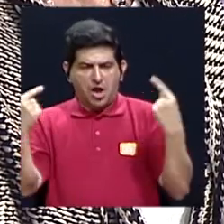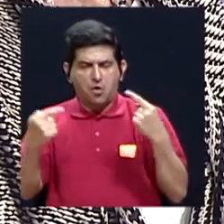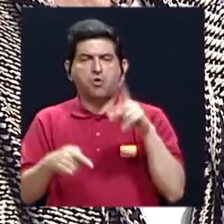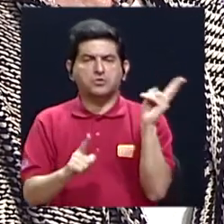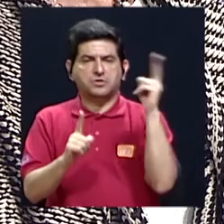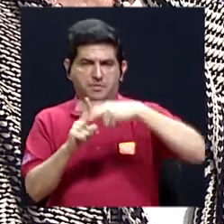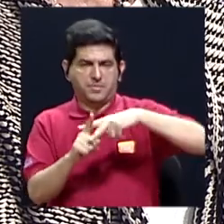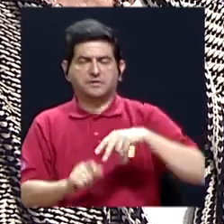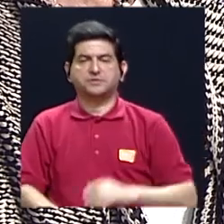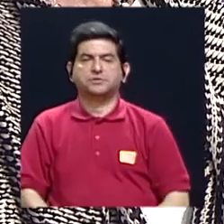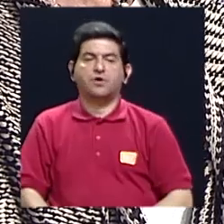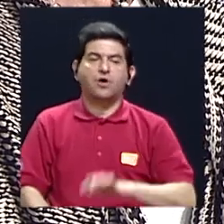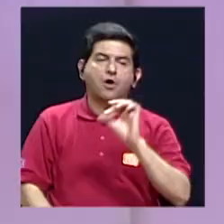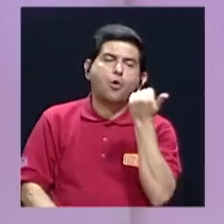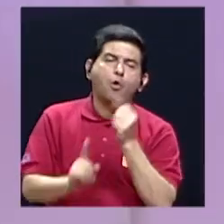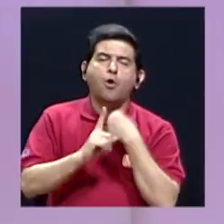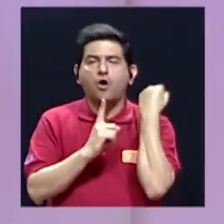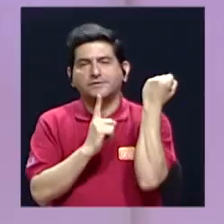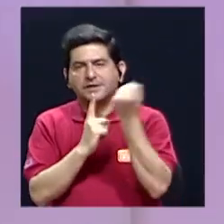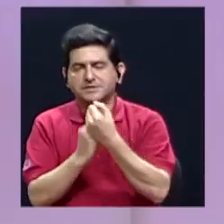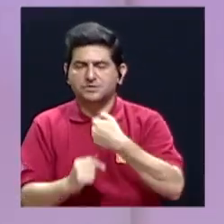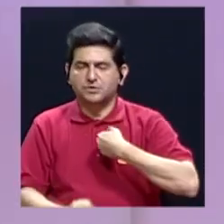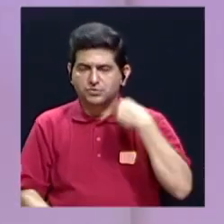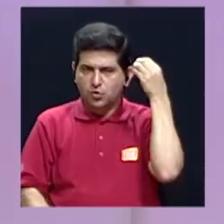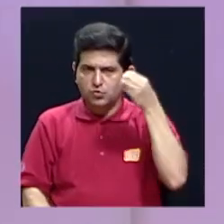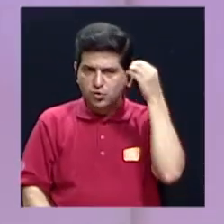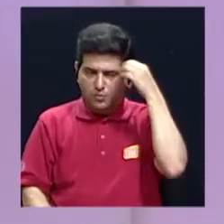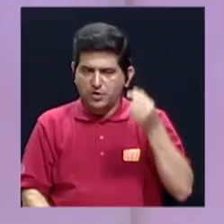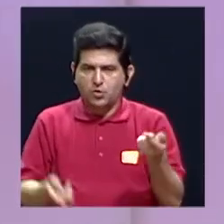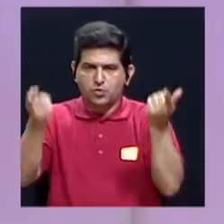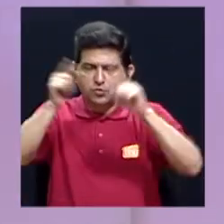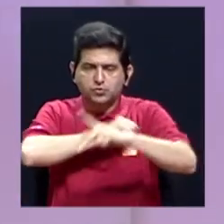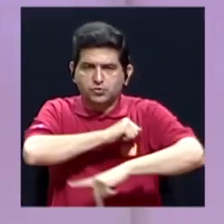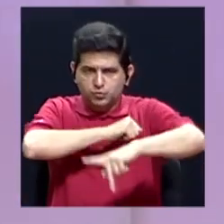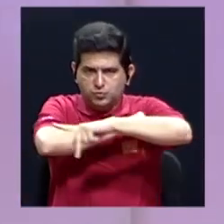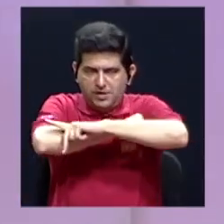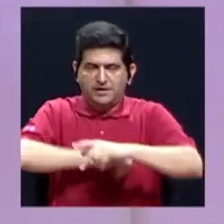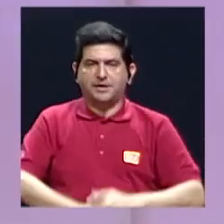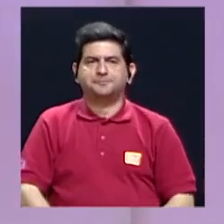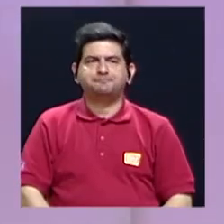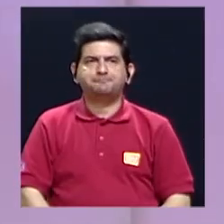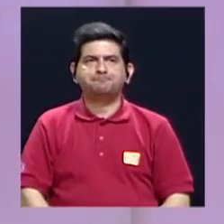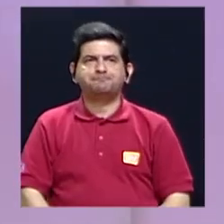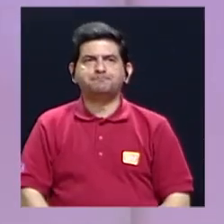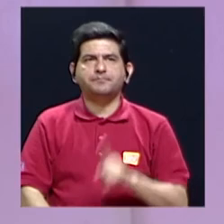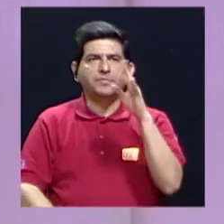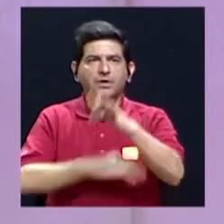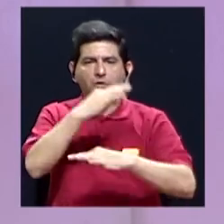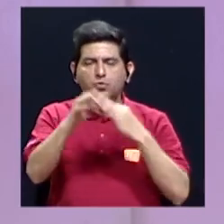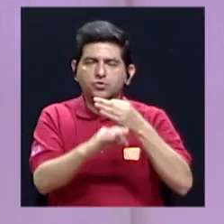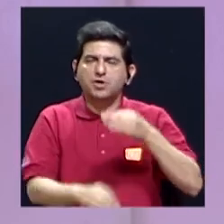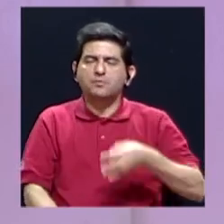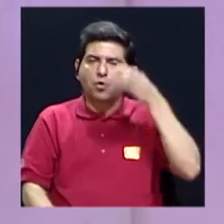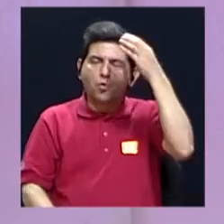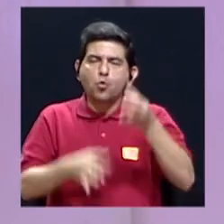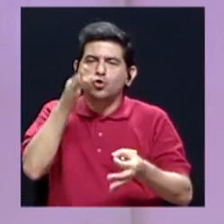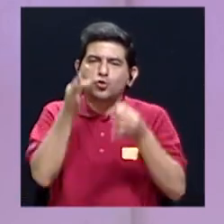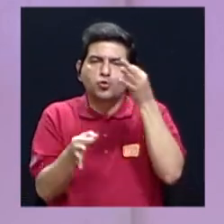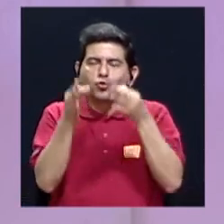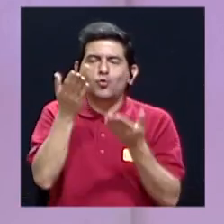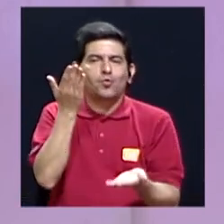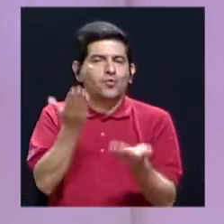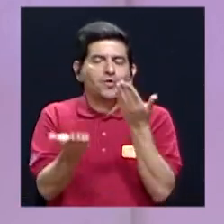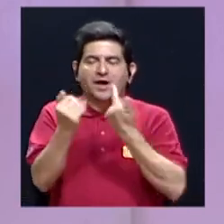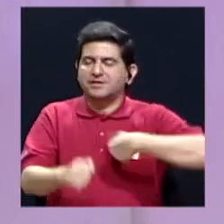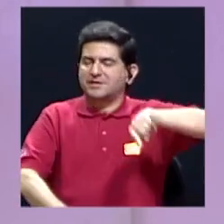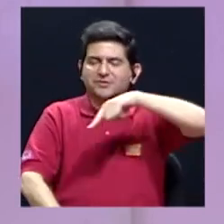la práctica. La otra cuestión que en mi opinión ocurre aquí en el país es algún tipo de cultura jurídica que quizás